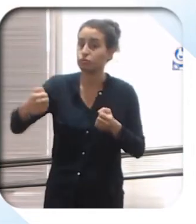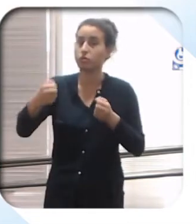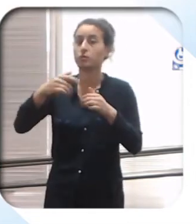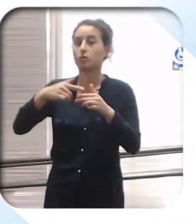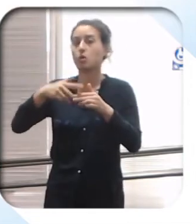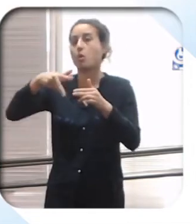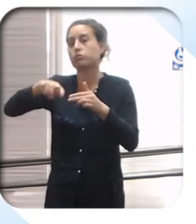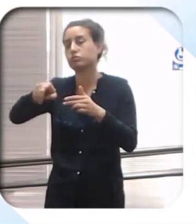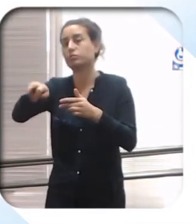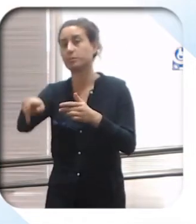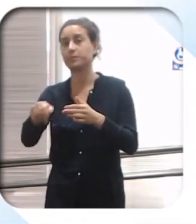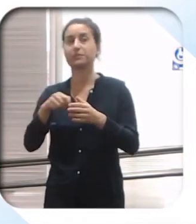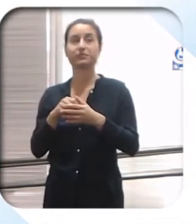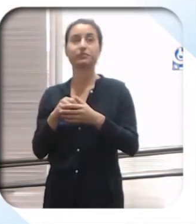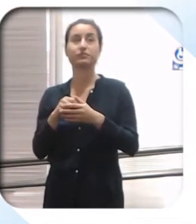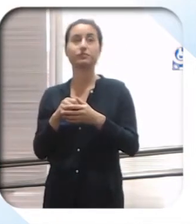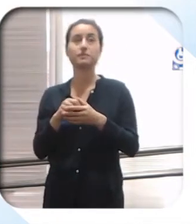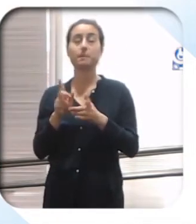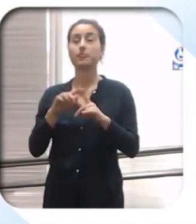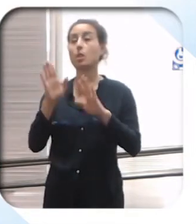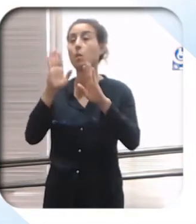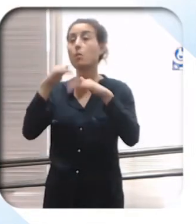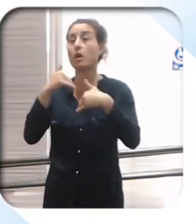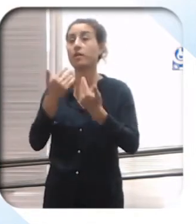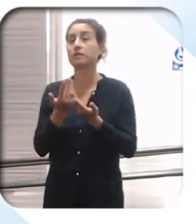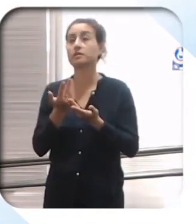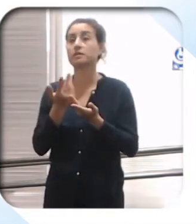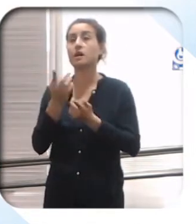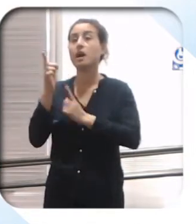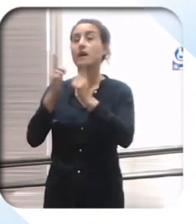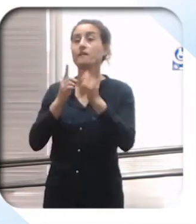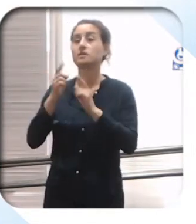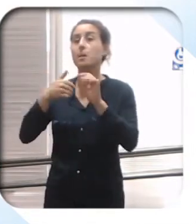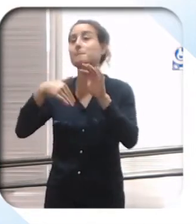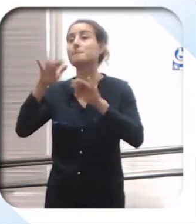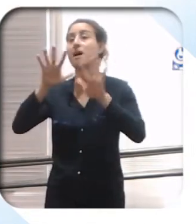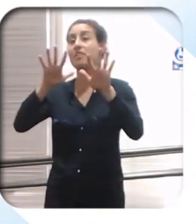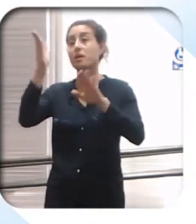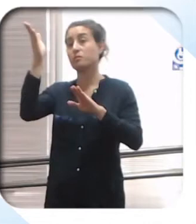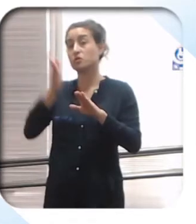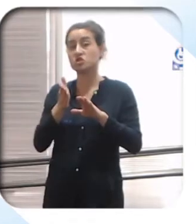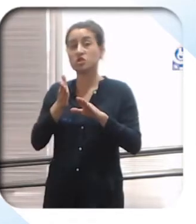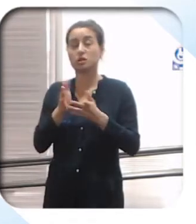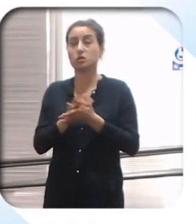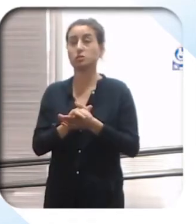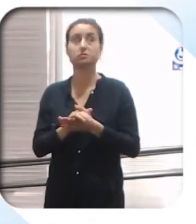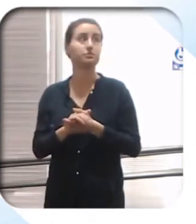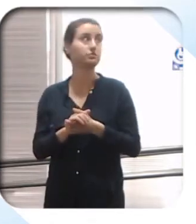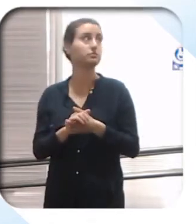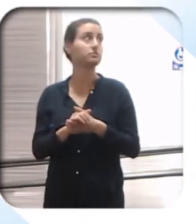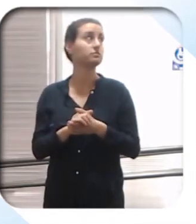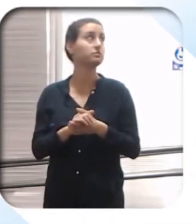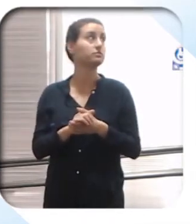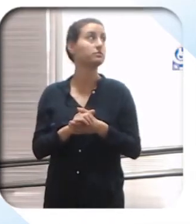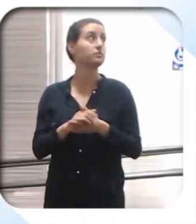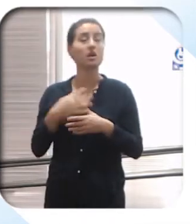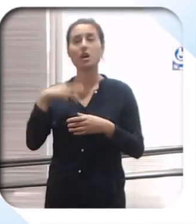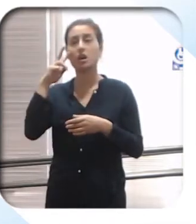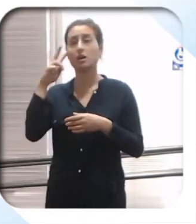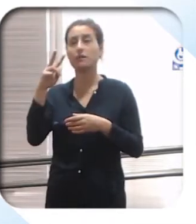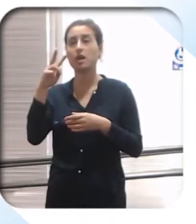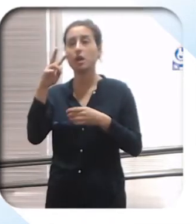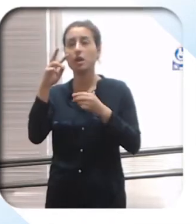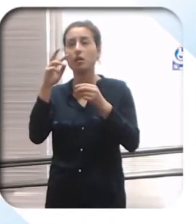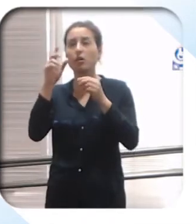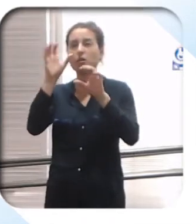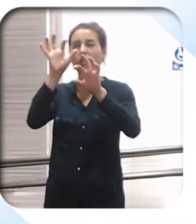esto, y quizás no pueda ver, por ejemplo, más de un 10% de lo que ve. ¿Qué ve ahora? Y ve bultos. ¿Y qué va a